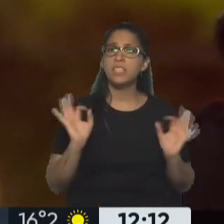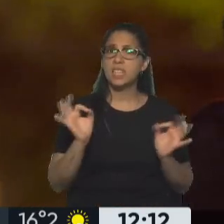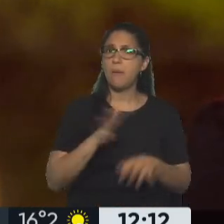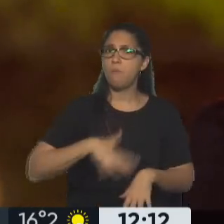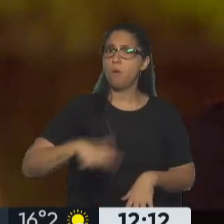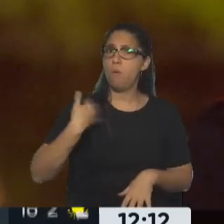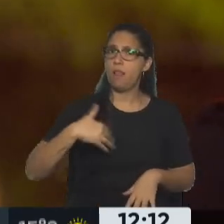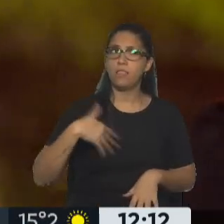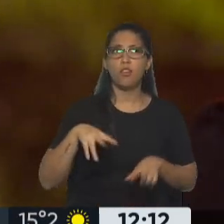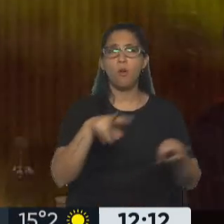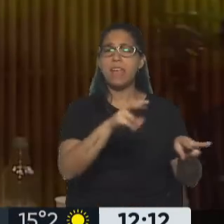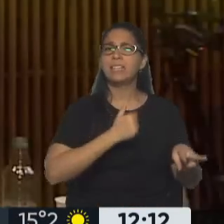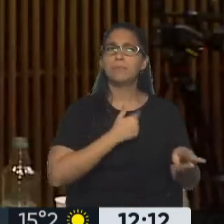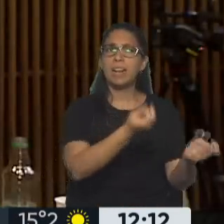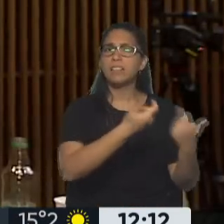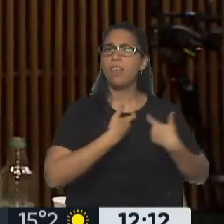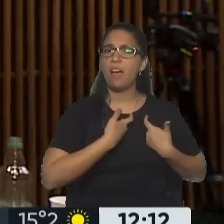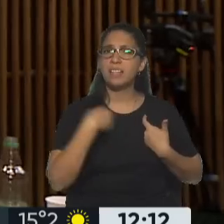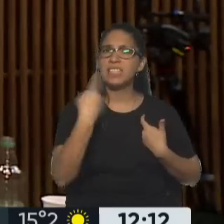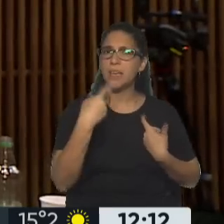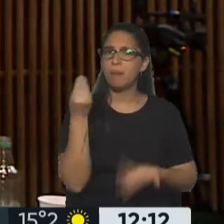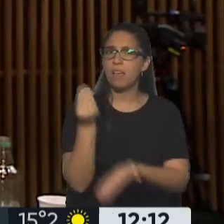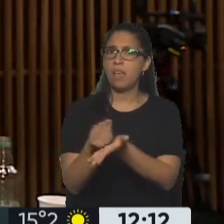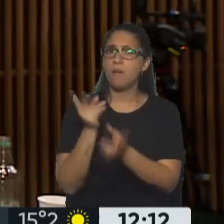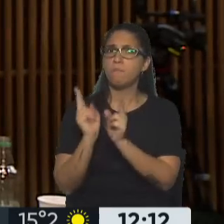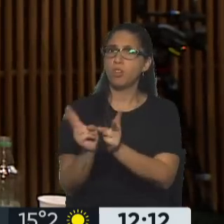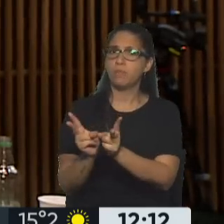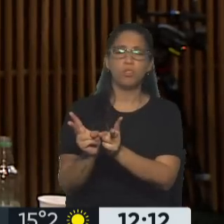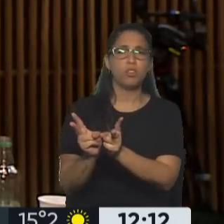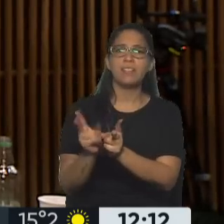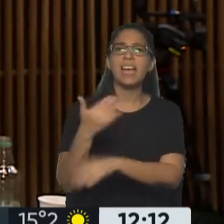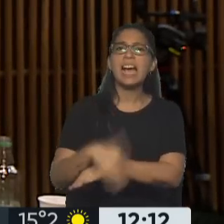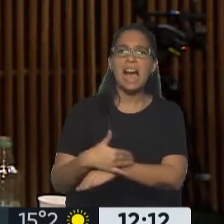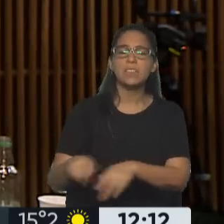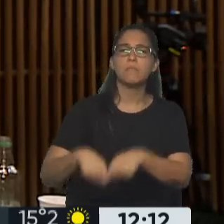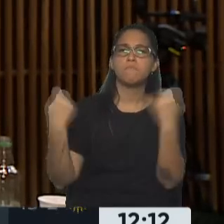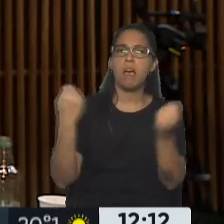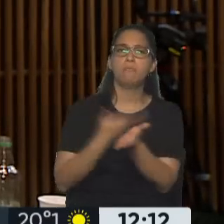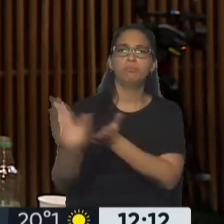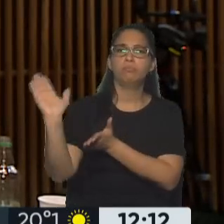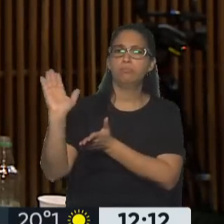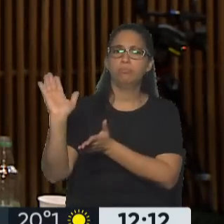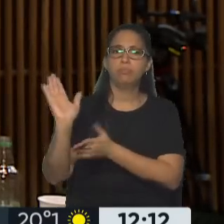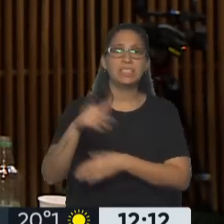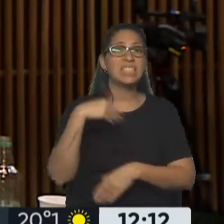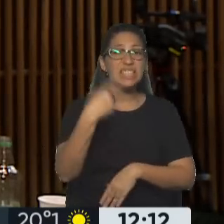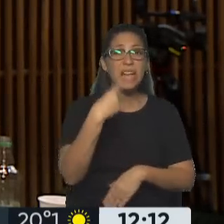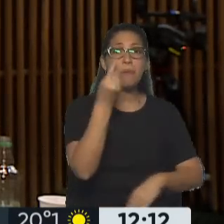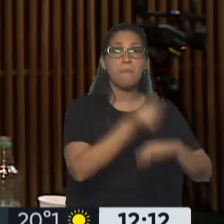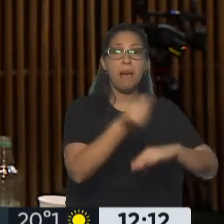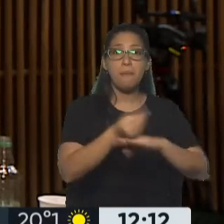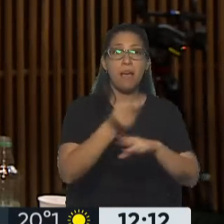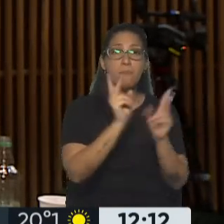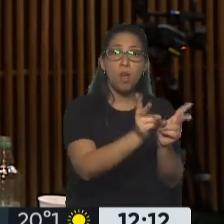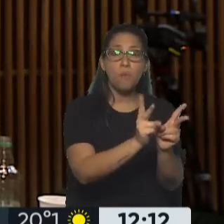pueblo argentino. Siempre las proscripciones se rompen en la calle. La historia marca que todas las proscripciones que hubieron se rompieron en la